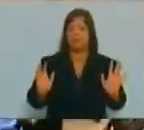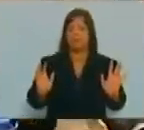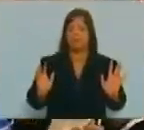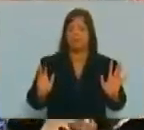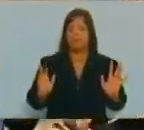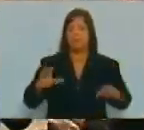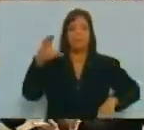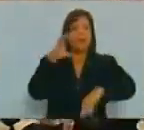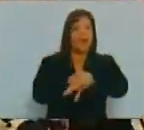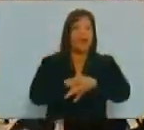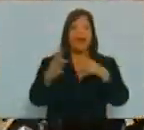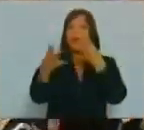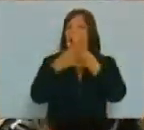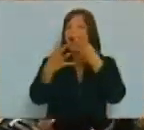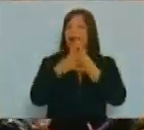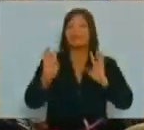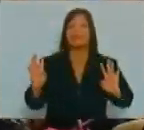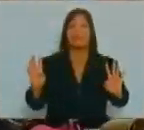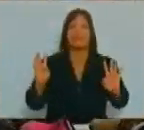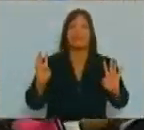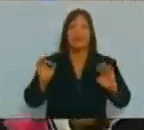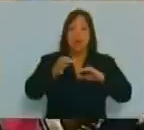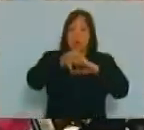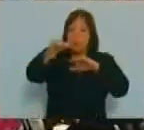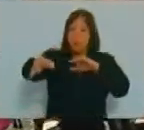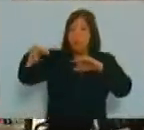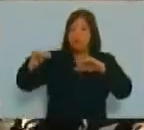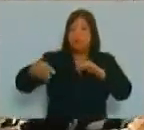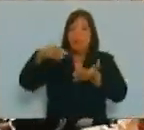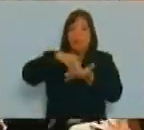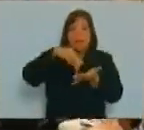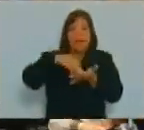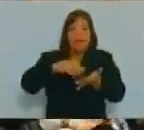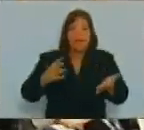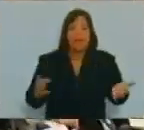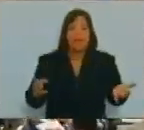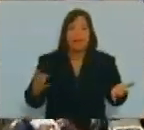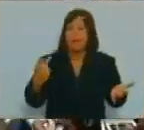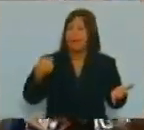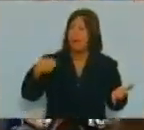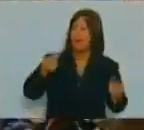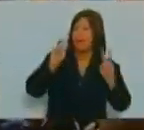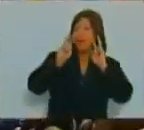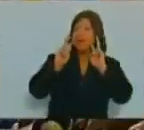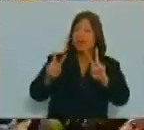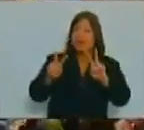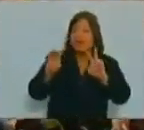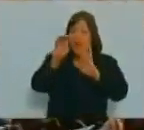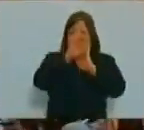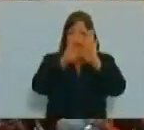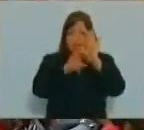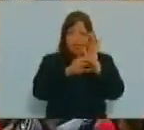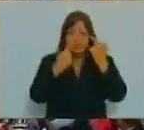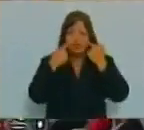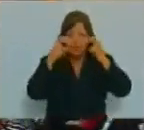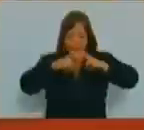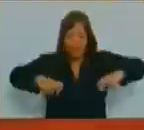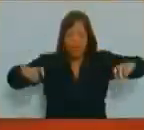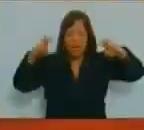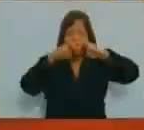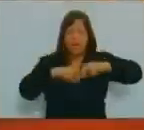cánceres de los municipios esto y entonces uno tiene que analizar la constitución que es lo que estamos